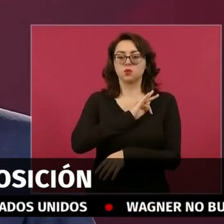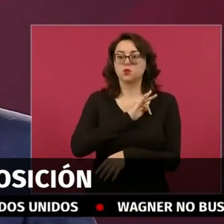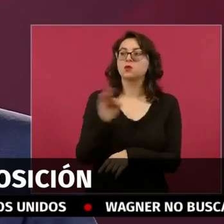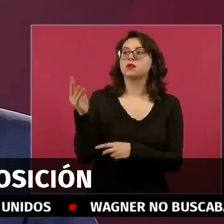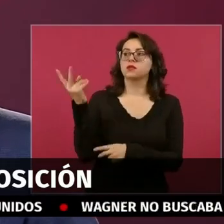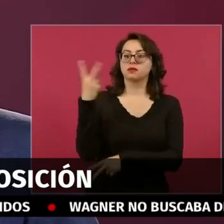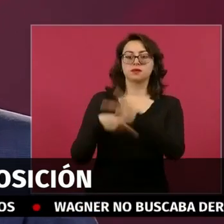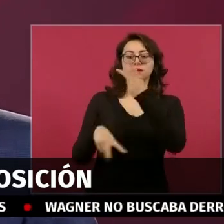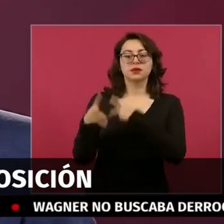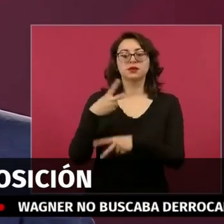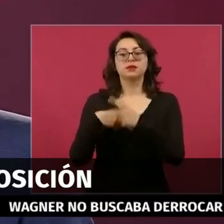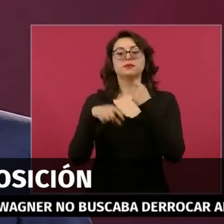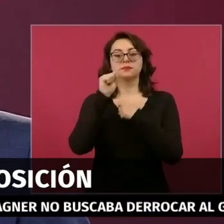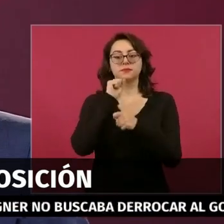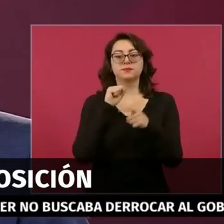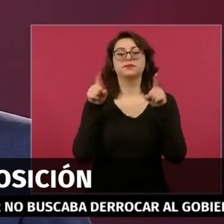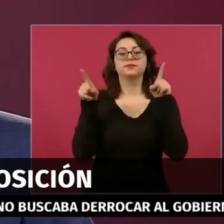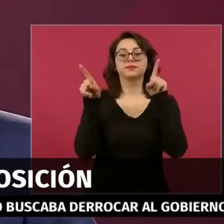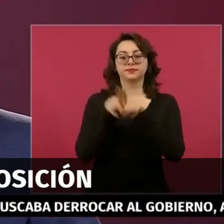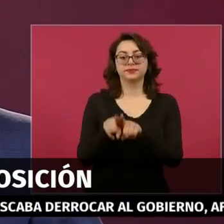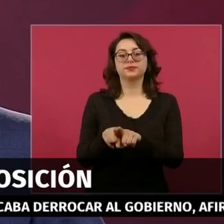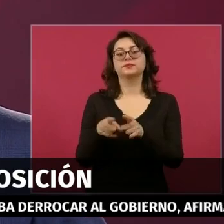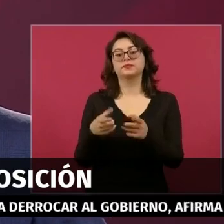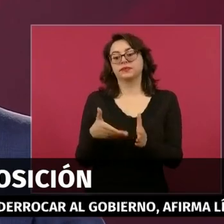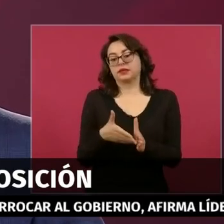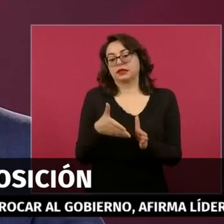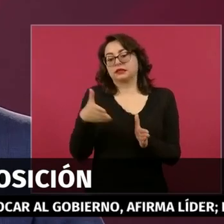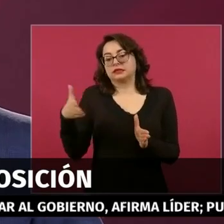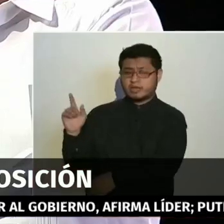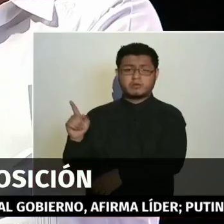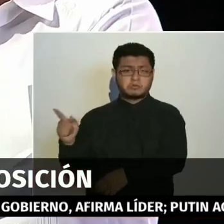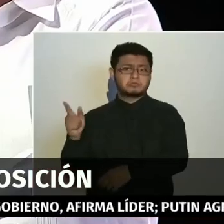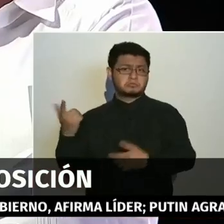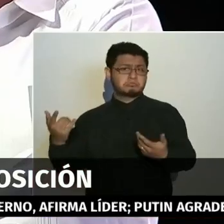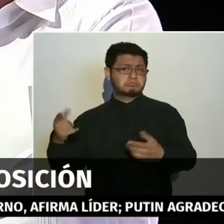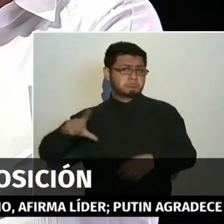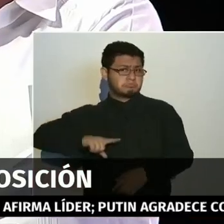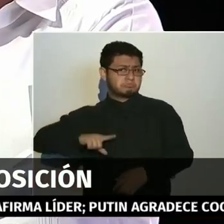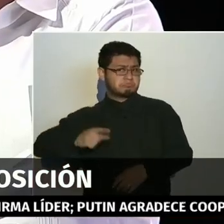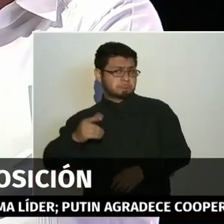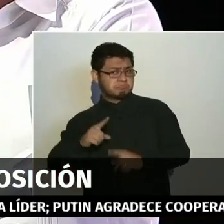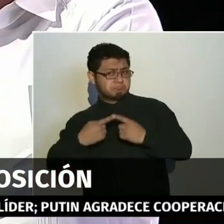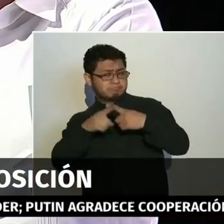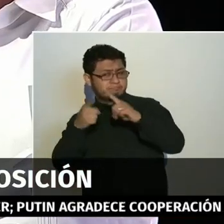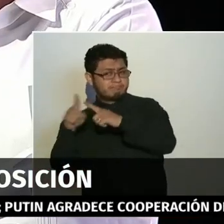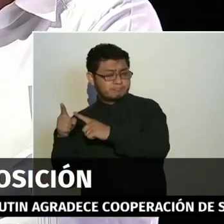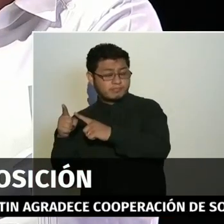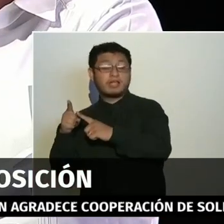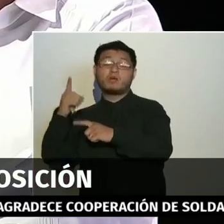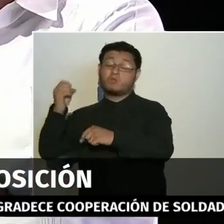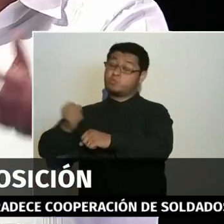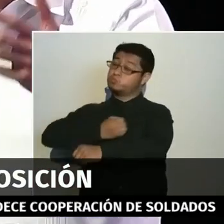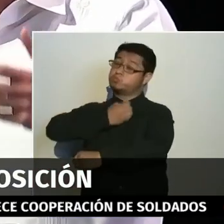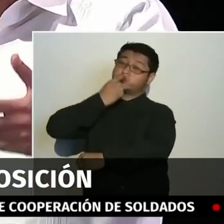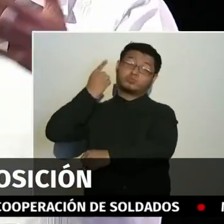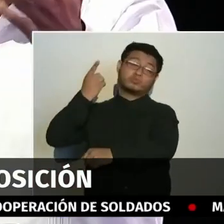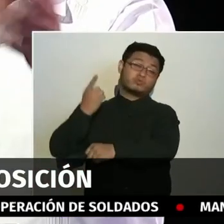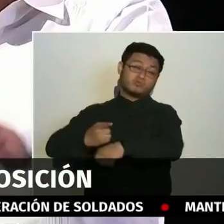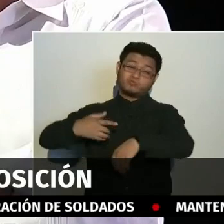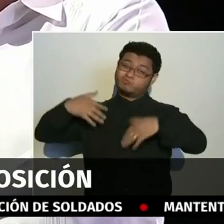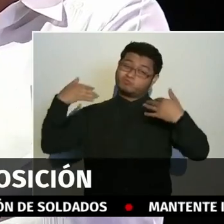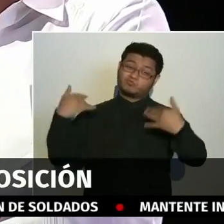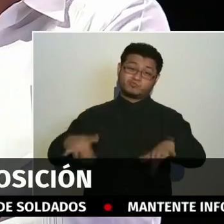reducción de la incidencia delictiva del cincuenta y dos por ciento y ya voy todavía tenemos proyectos importantes que concretar en Yucatán